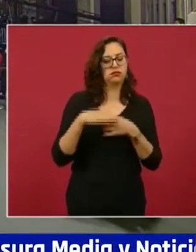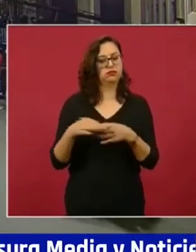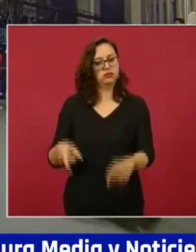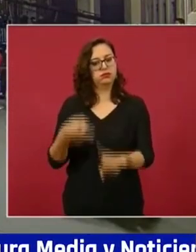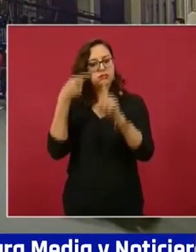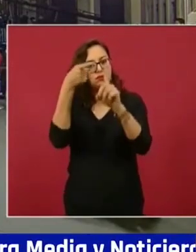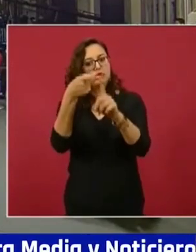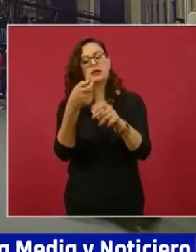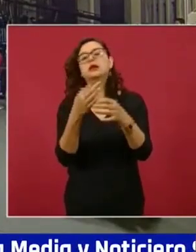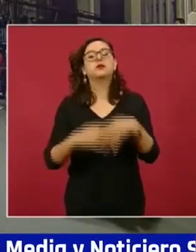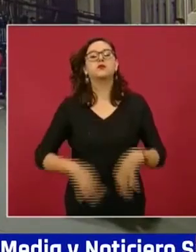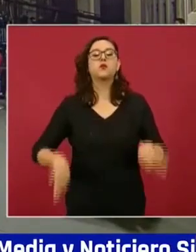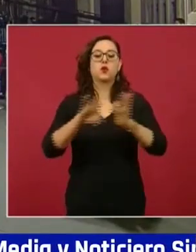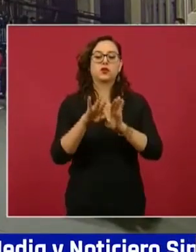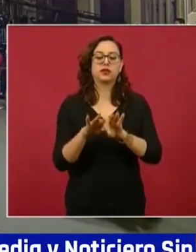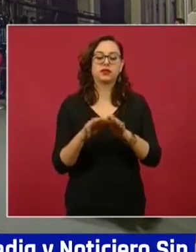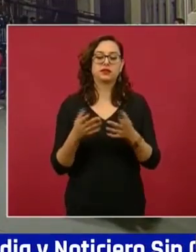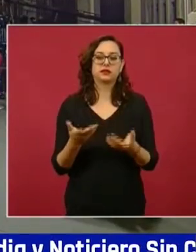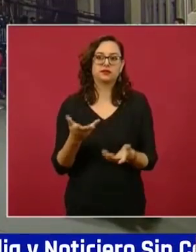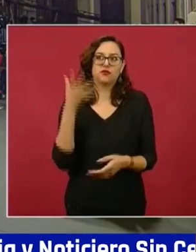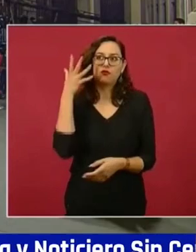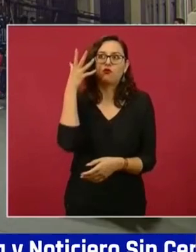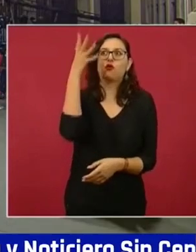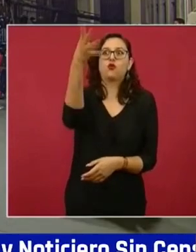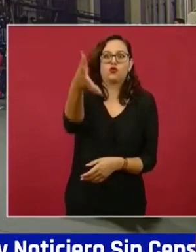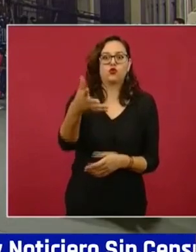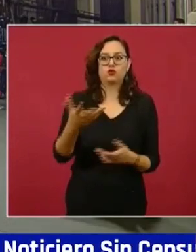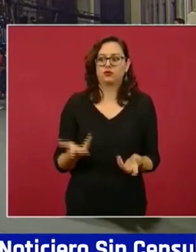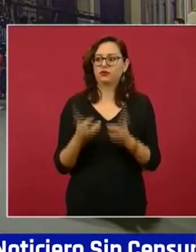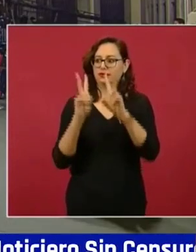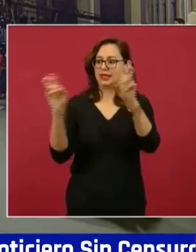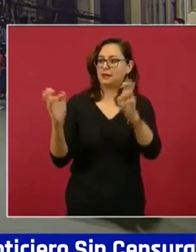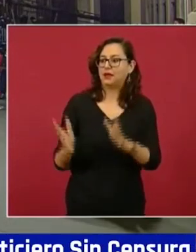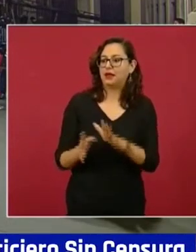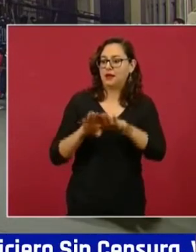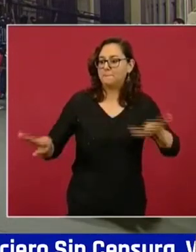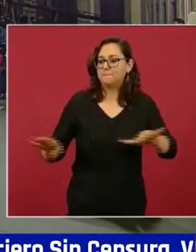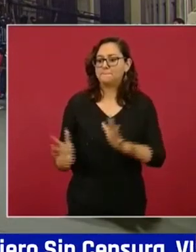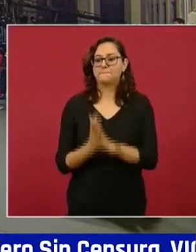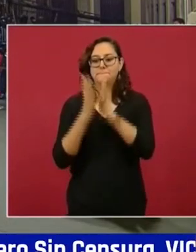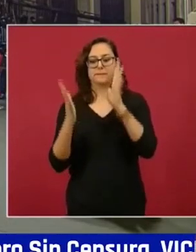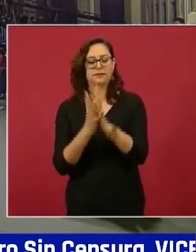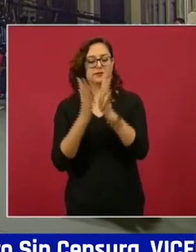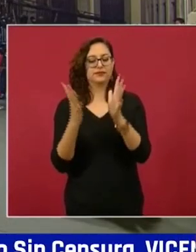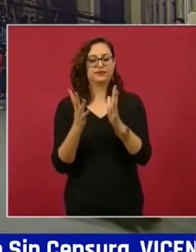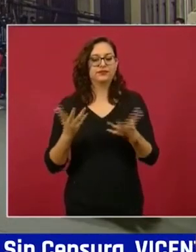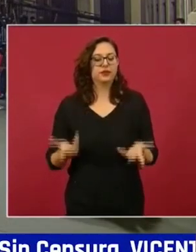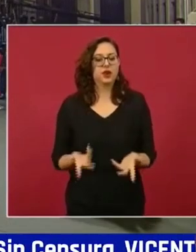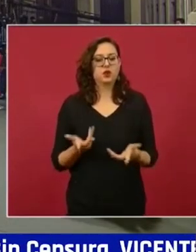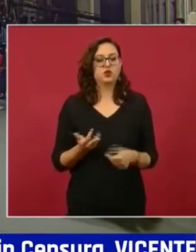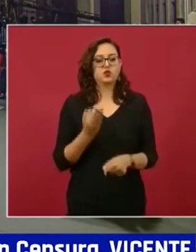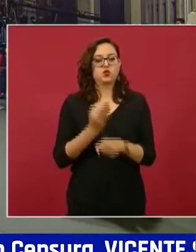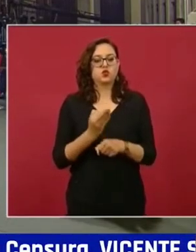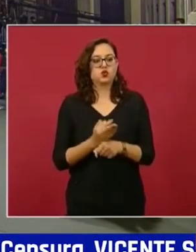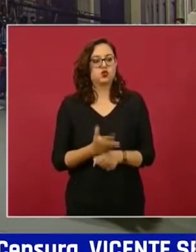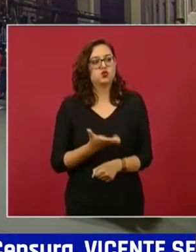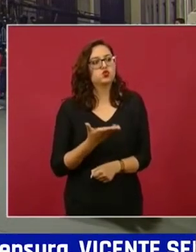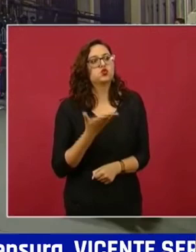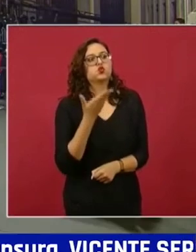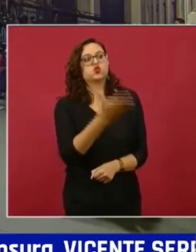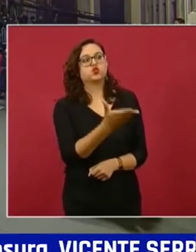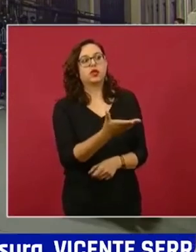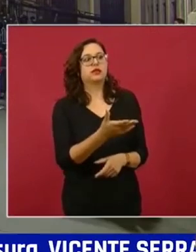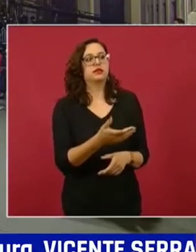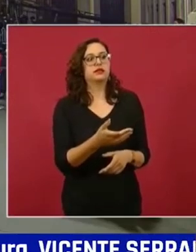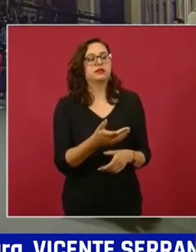pues entendiendo esta importancia hacia el futuro. No, evidentemente no es una revocación de mandato para usted, que tiene un gran